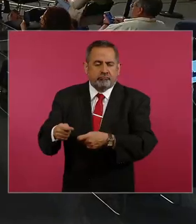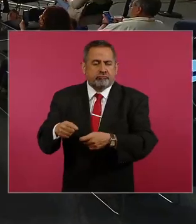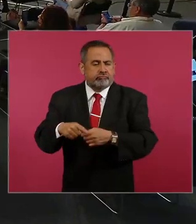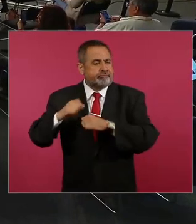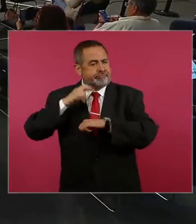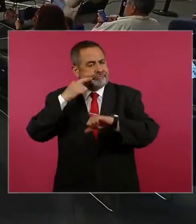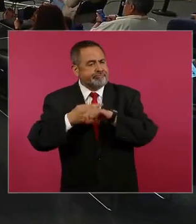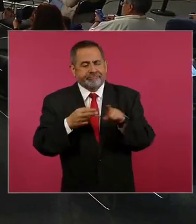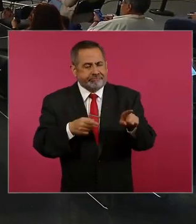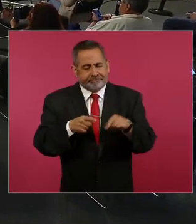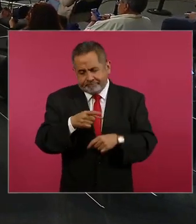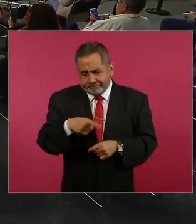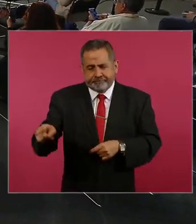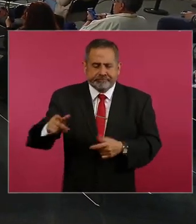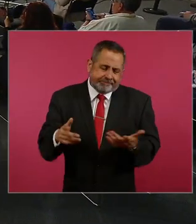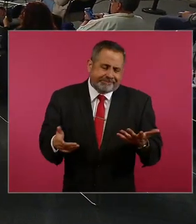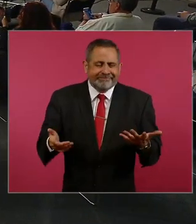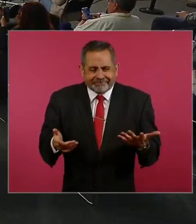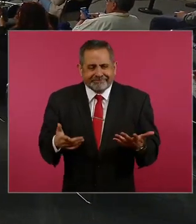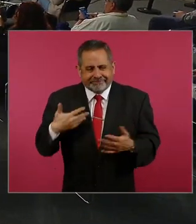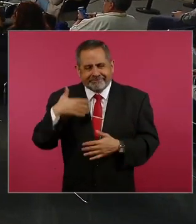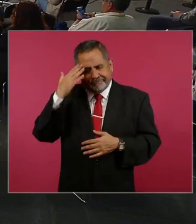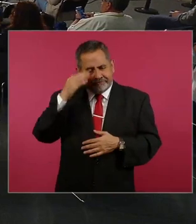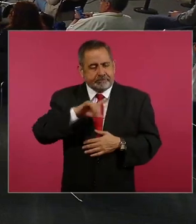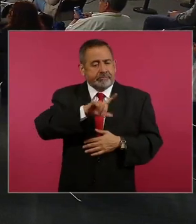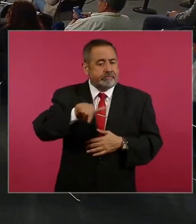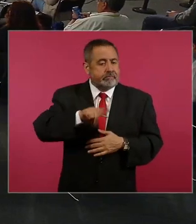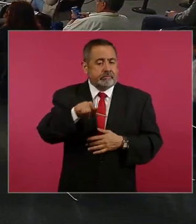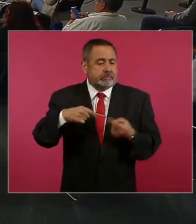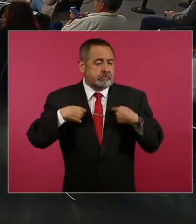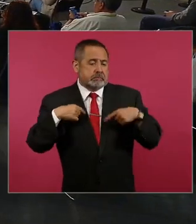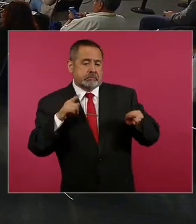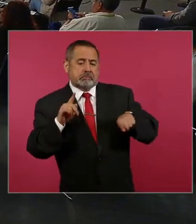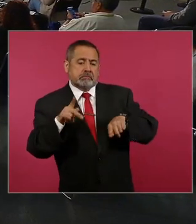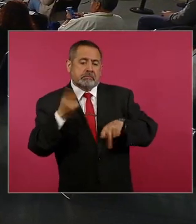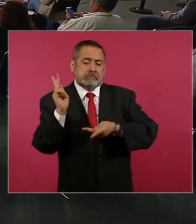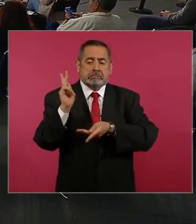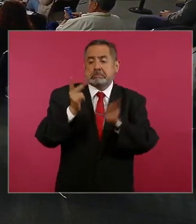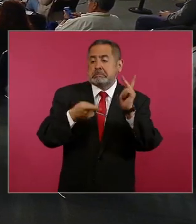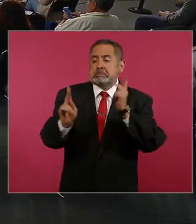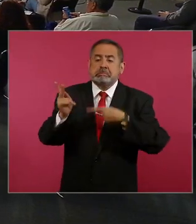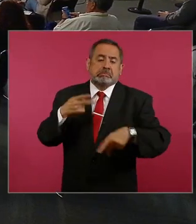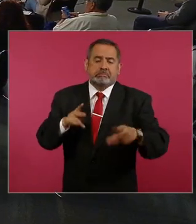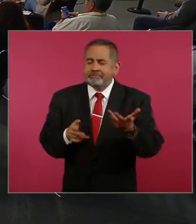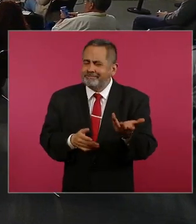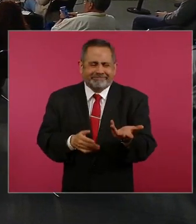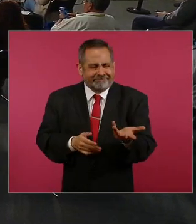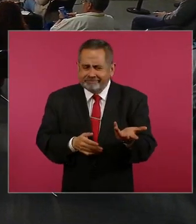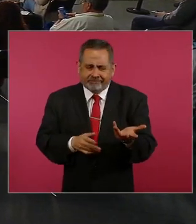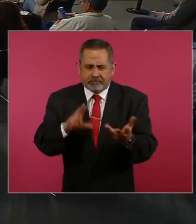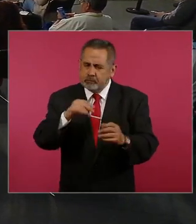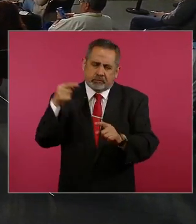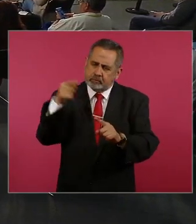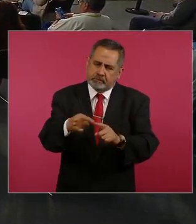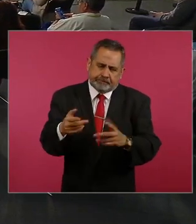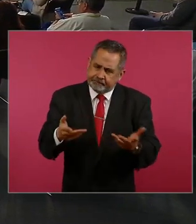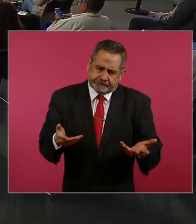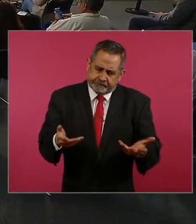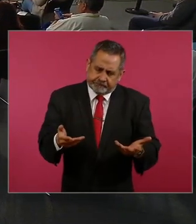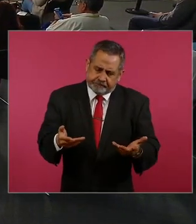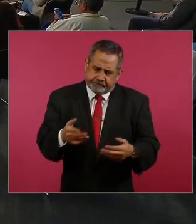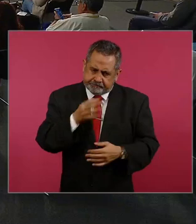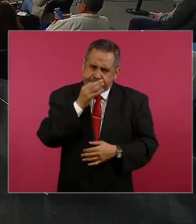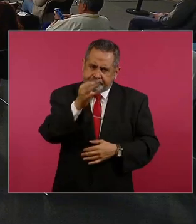organismo, también son cuestiones que van dándole ahí estas argucias que realmente no son, también esa